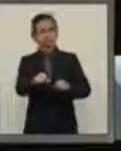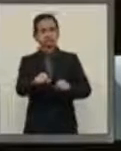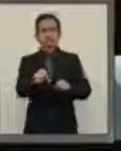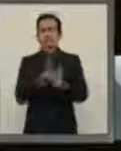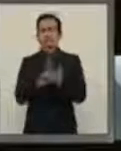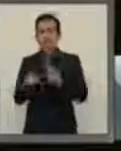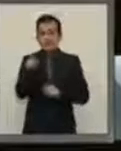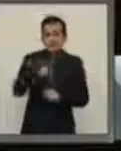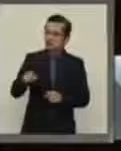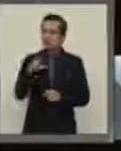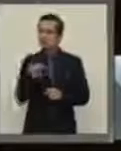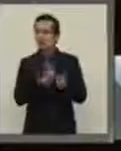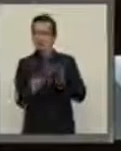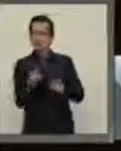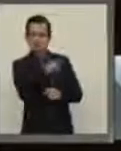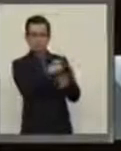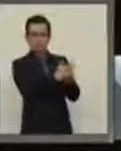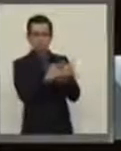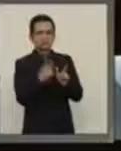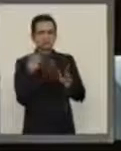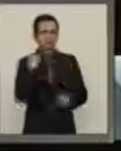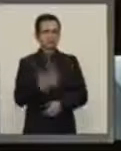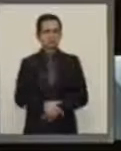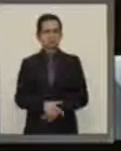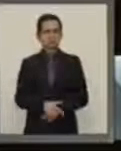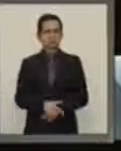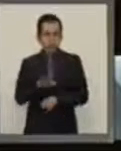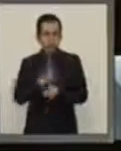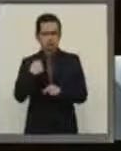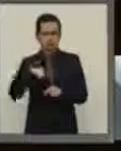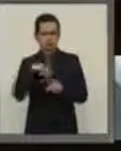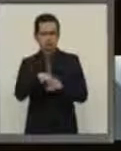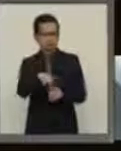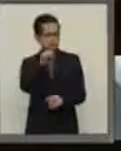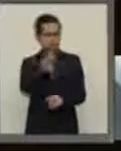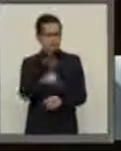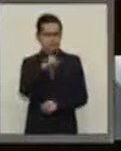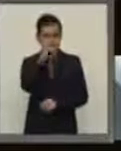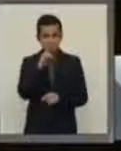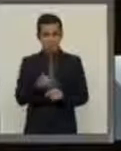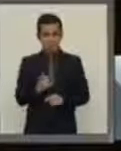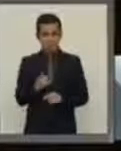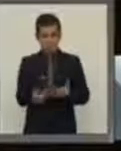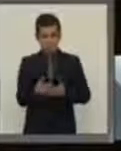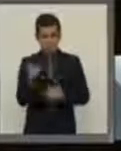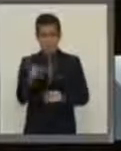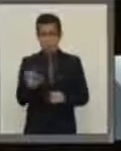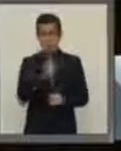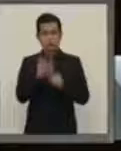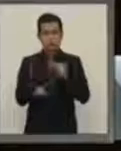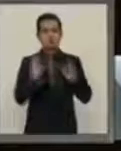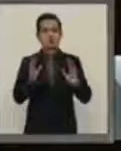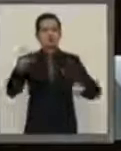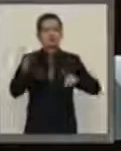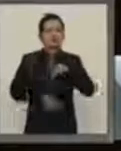Porque por fin hoy podemos decir que desaparecen las corruptas juntas de conciliación y arbitraje. Porque se puede decir que